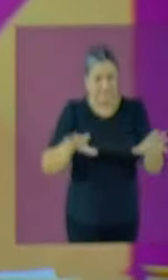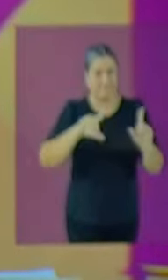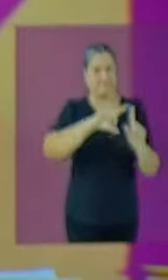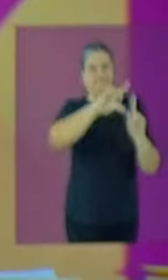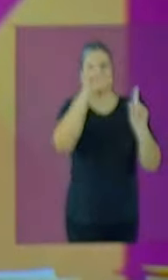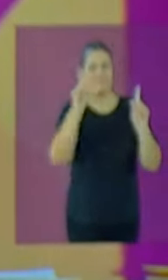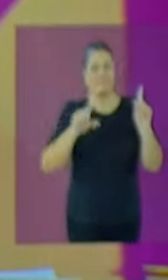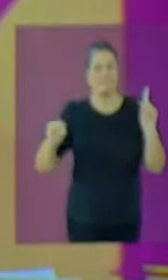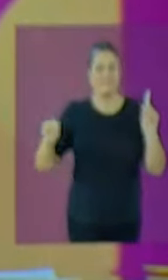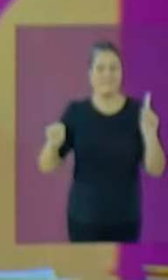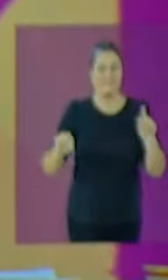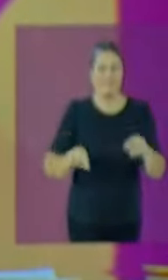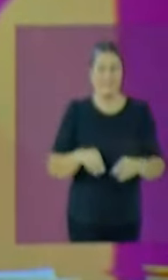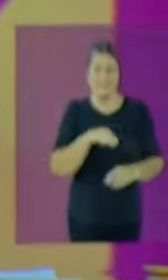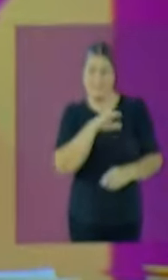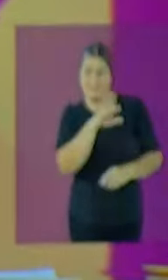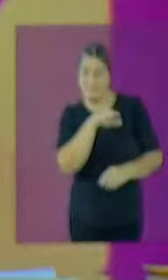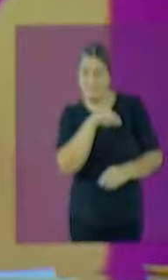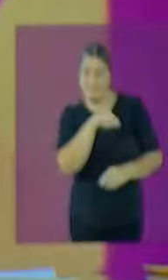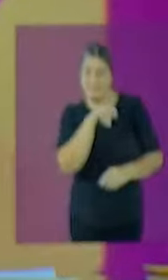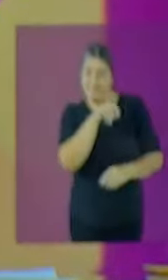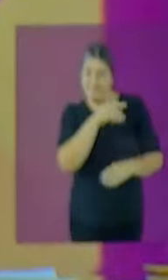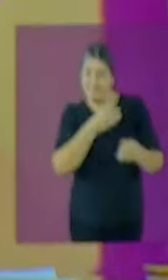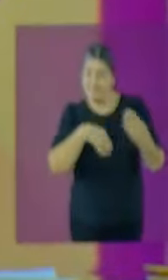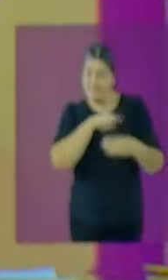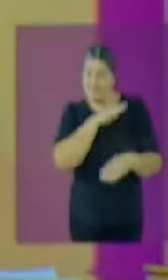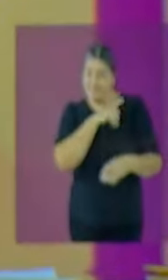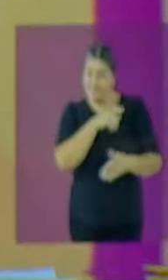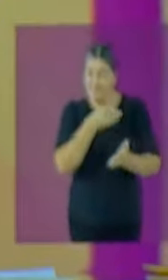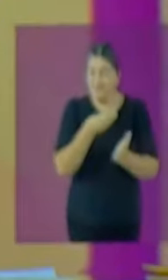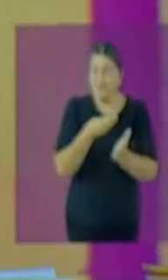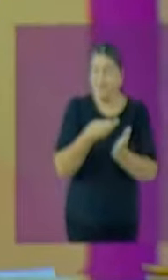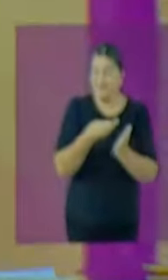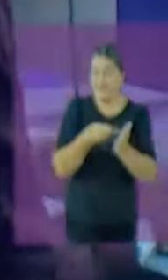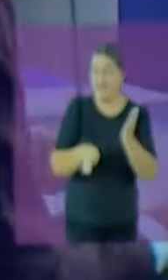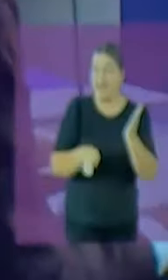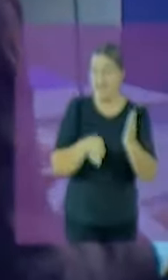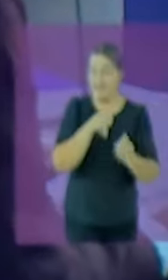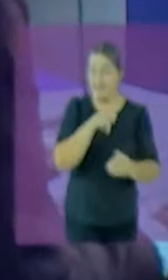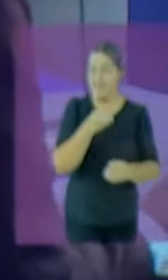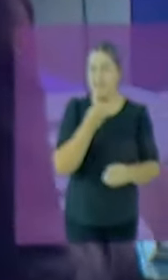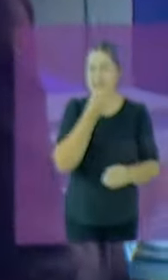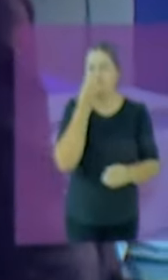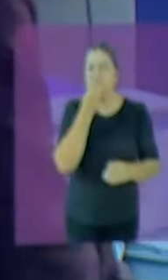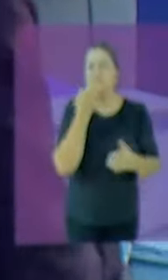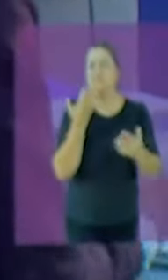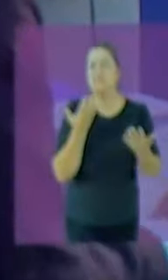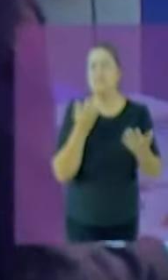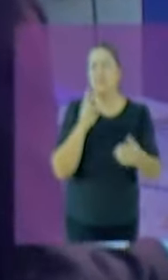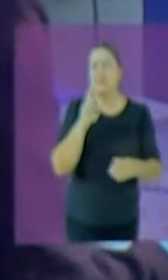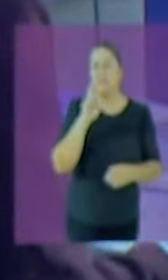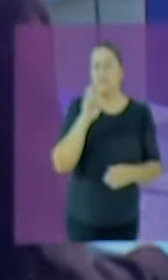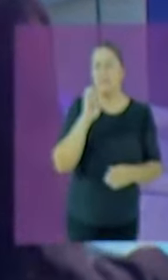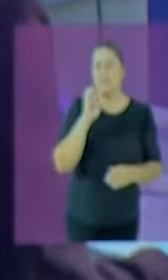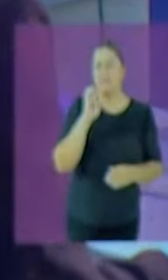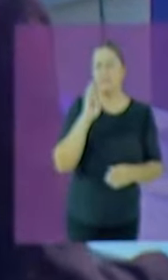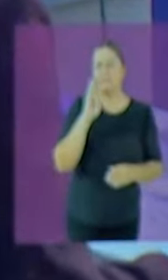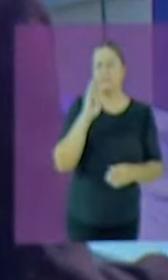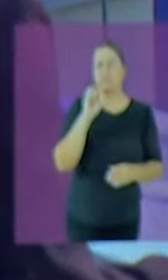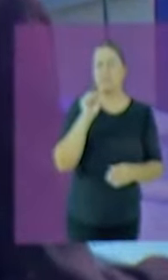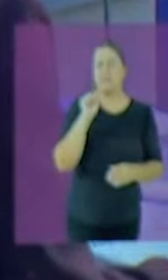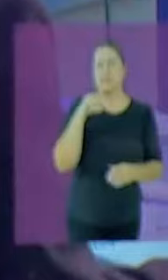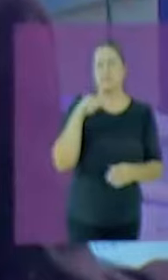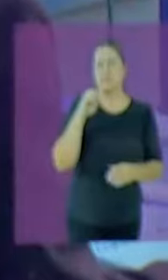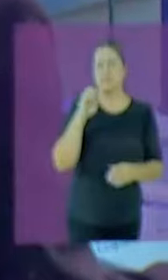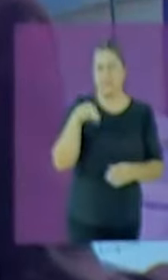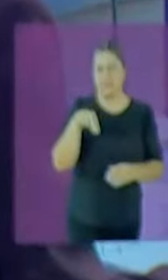decir que la fobia al PRI no me la quito, la tuve antes, la tengo ahora de atender y creo que para siempre. Pero algo que me queda muy claro es que hoy el